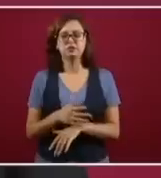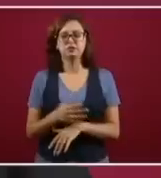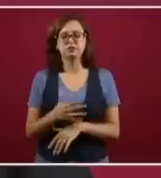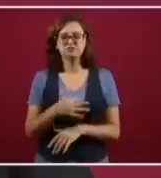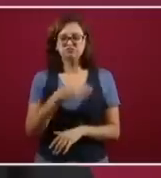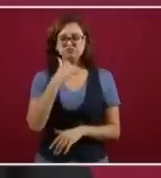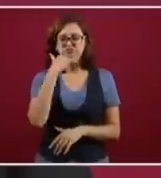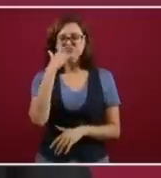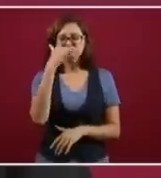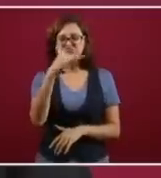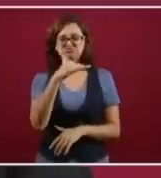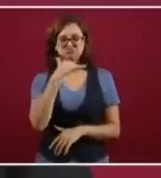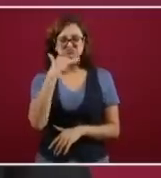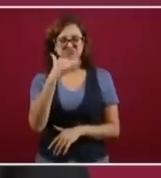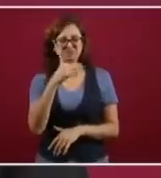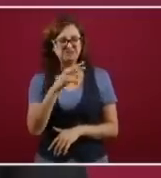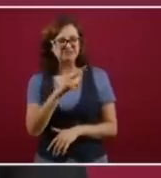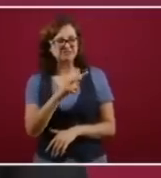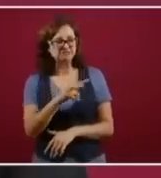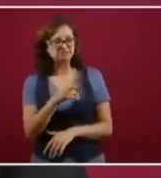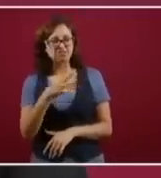aborrecida la corrupción,